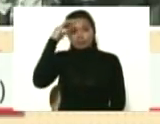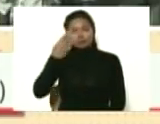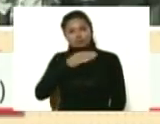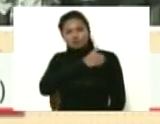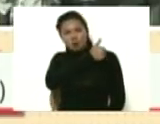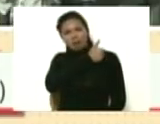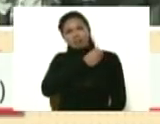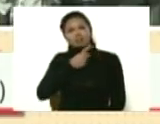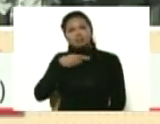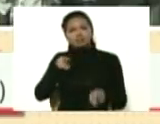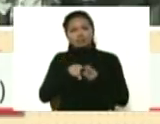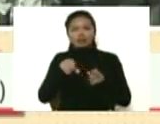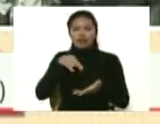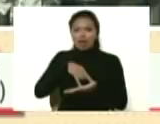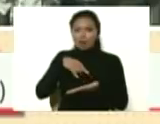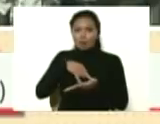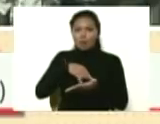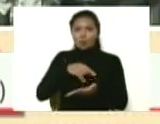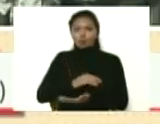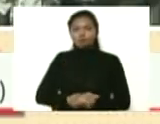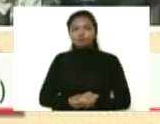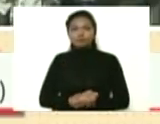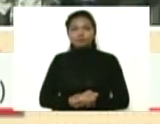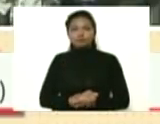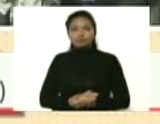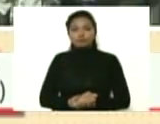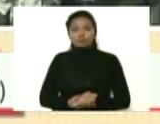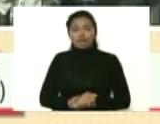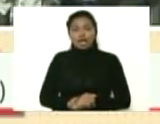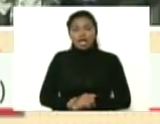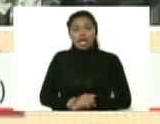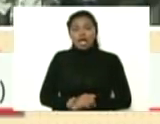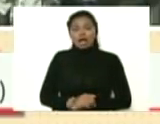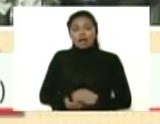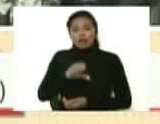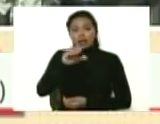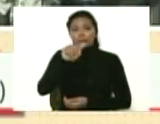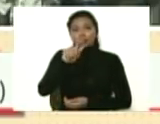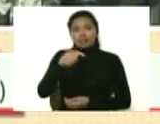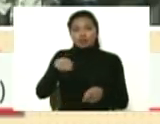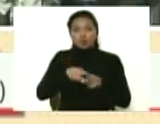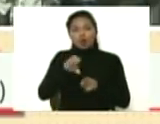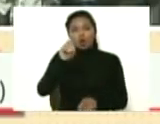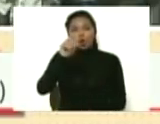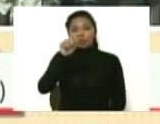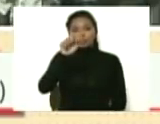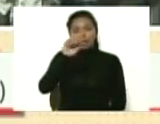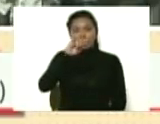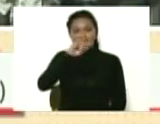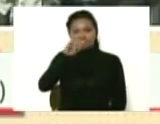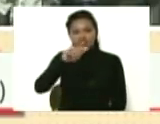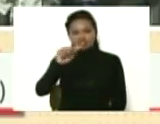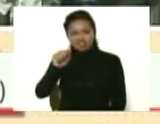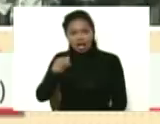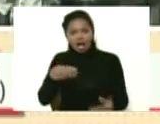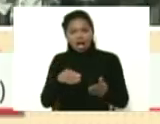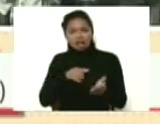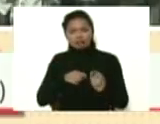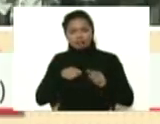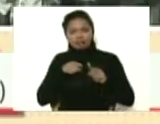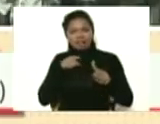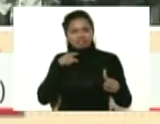Carabobo. El capitán Juan Carlos Otaiza Castillo, coordinador de defensa integral del estado